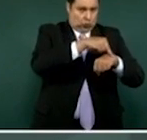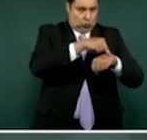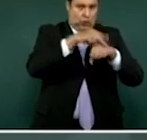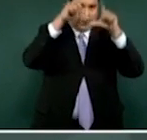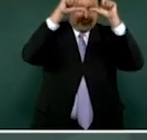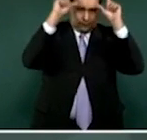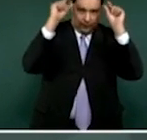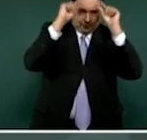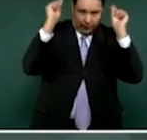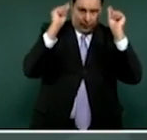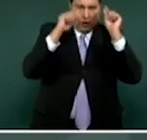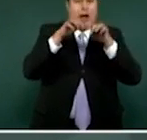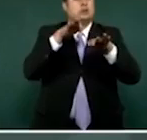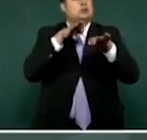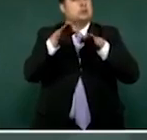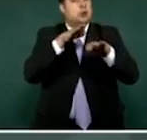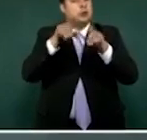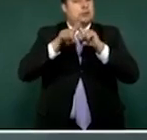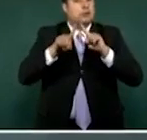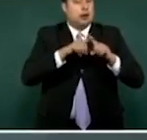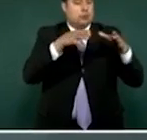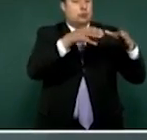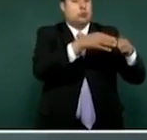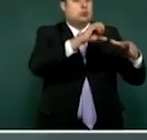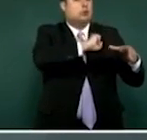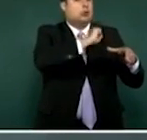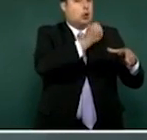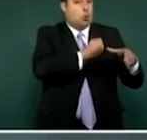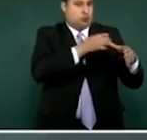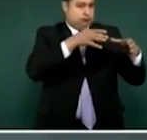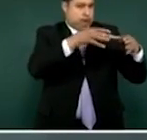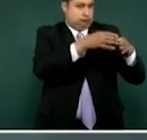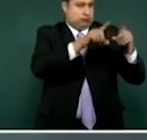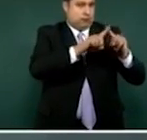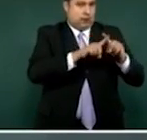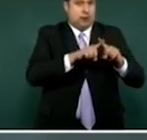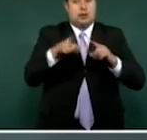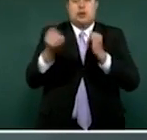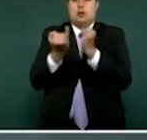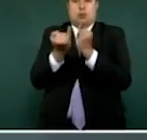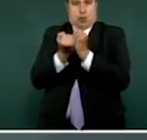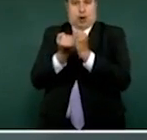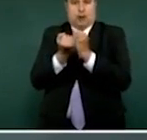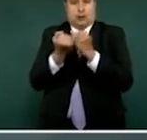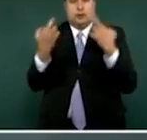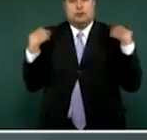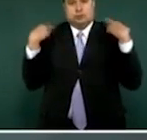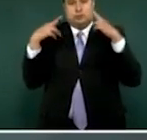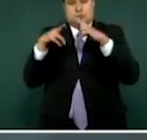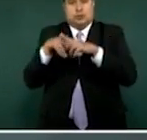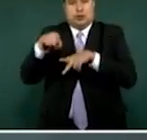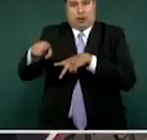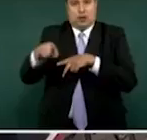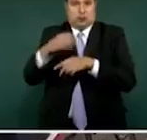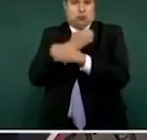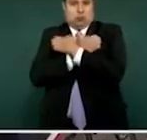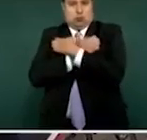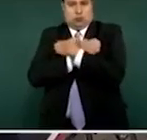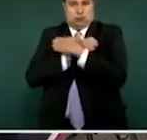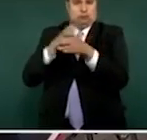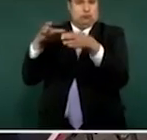con trabajadores del sector salud, igual que con los trabajadores del sector